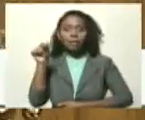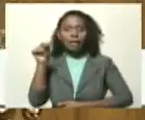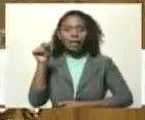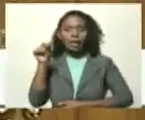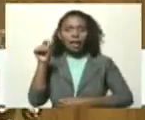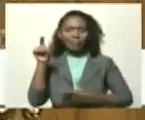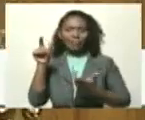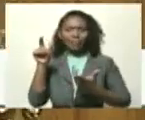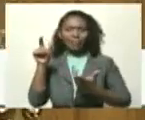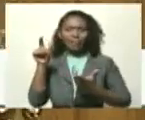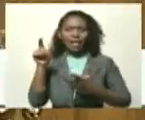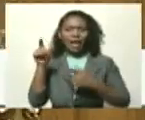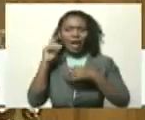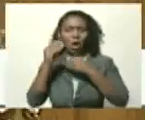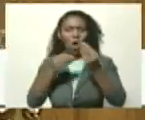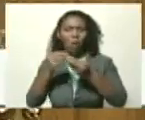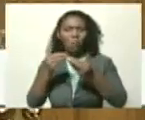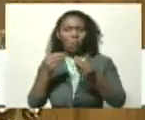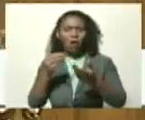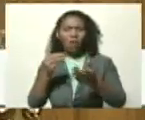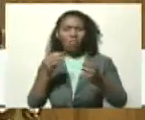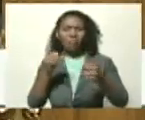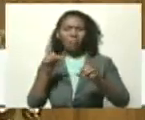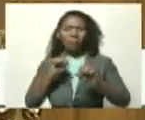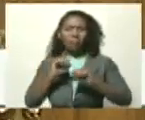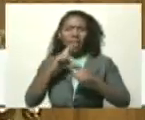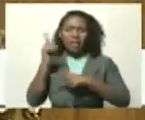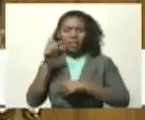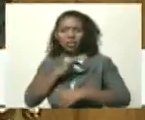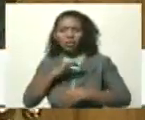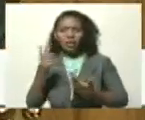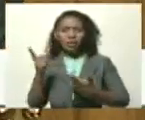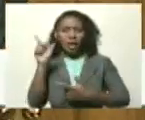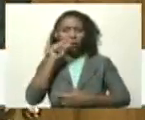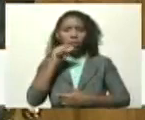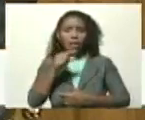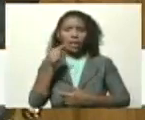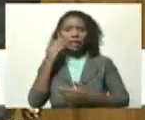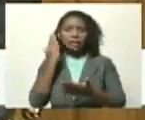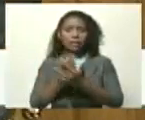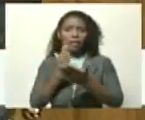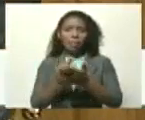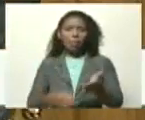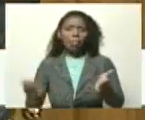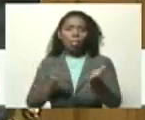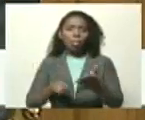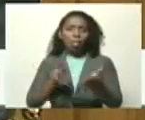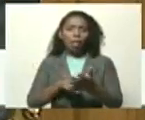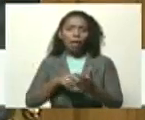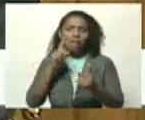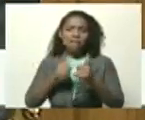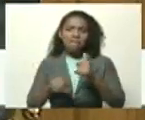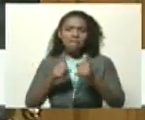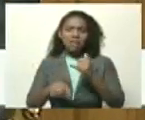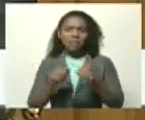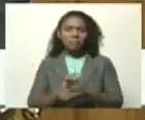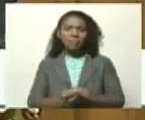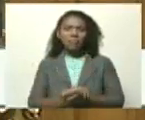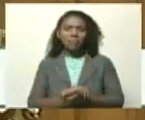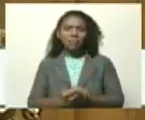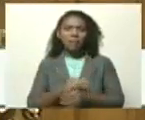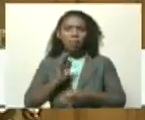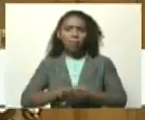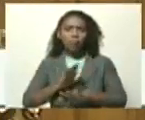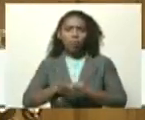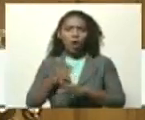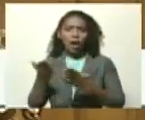este señor. Pero lo importante de este tuit, que dice lo mismo siempre, es la parte final. Porque